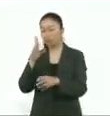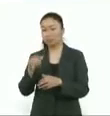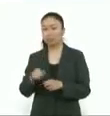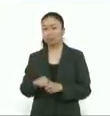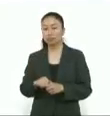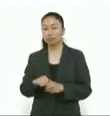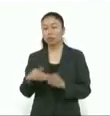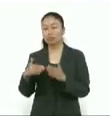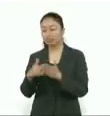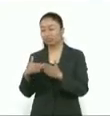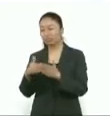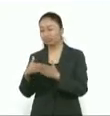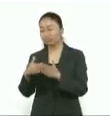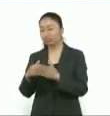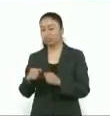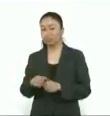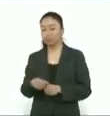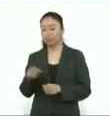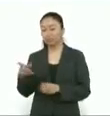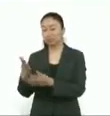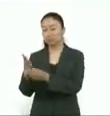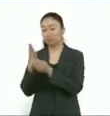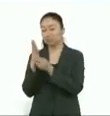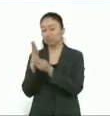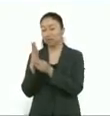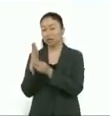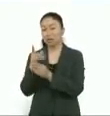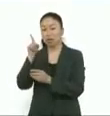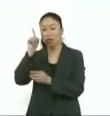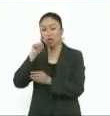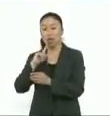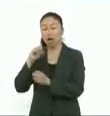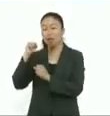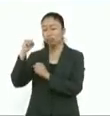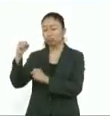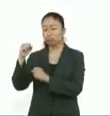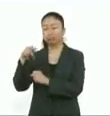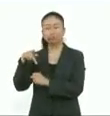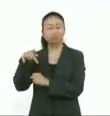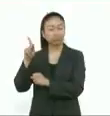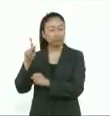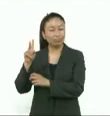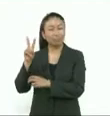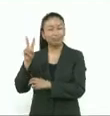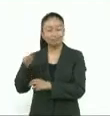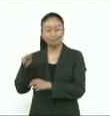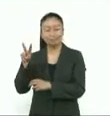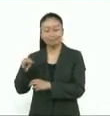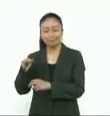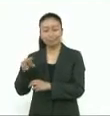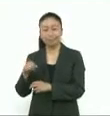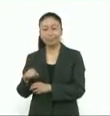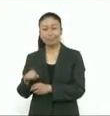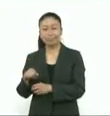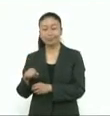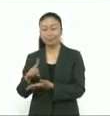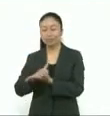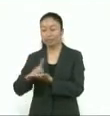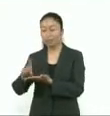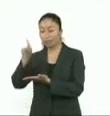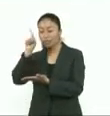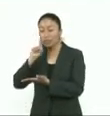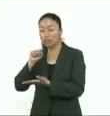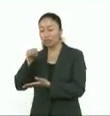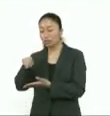como feministas, pero en realidad son los que han negado los derechos a las